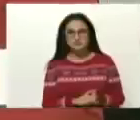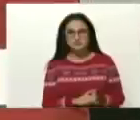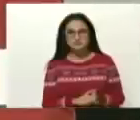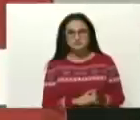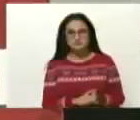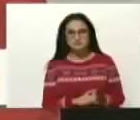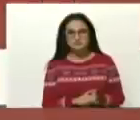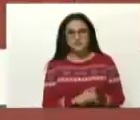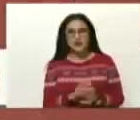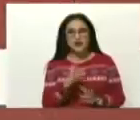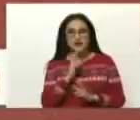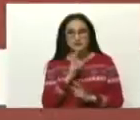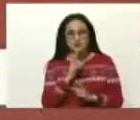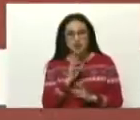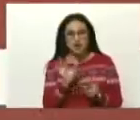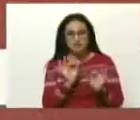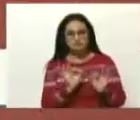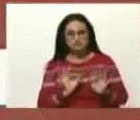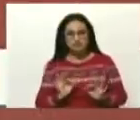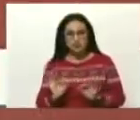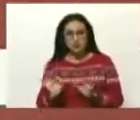Con resultados concretos,